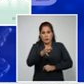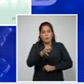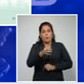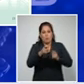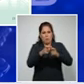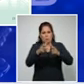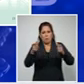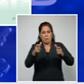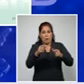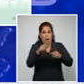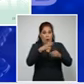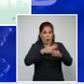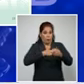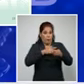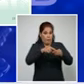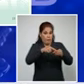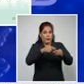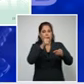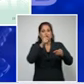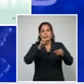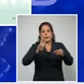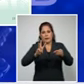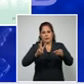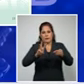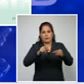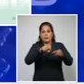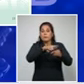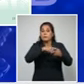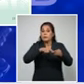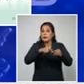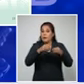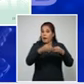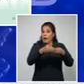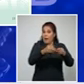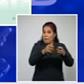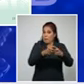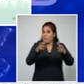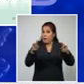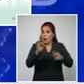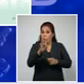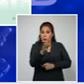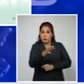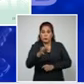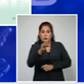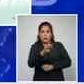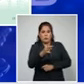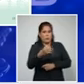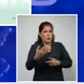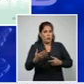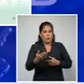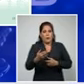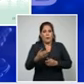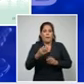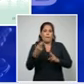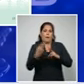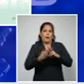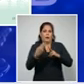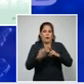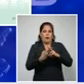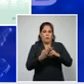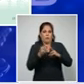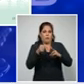Aunque la transmisión más grande de la provincia de Granma está en el municipio Bayamo, que en el día